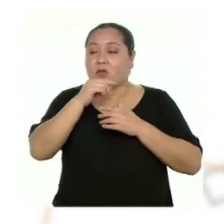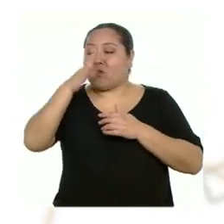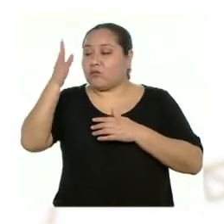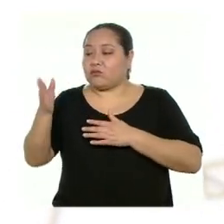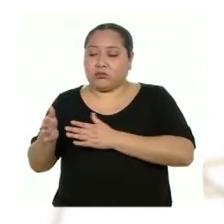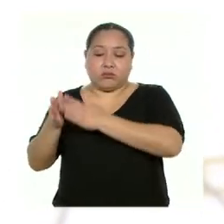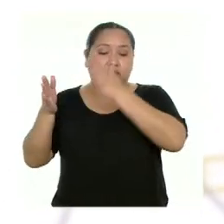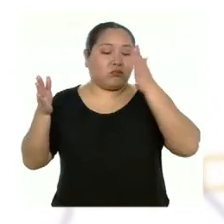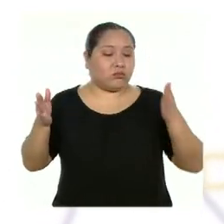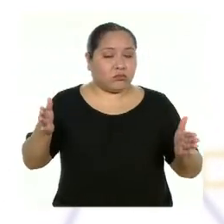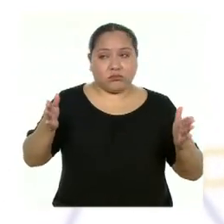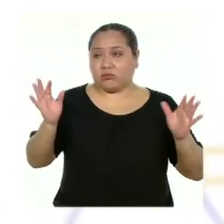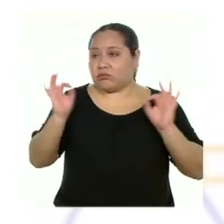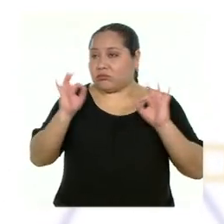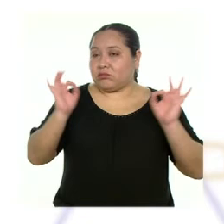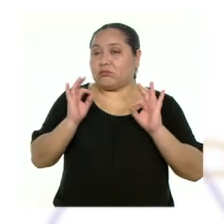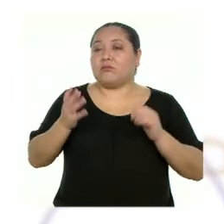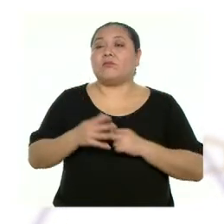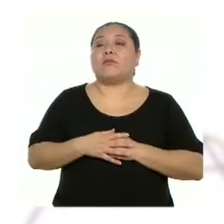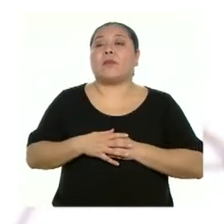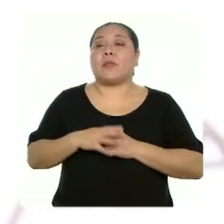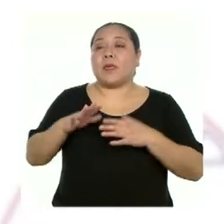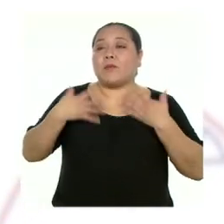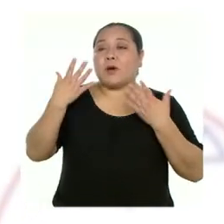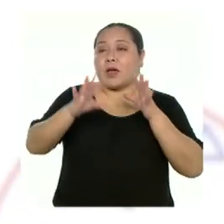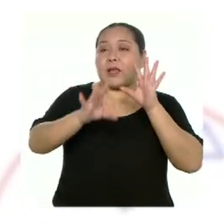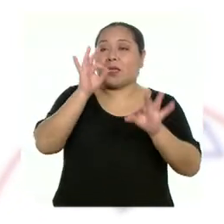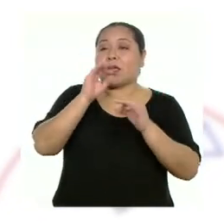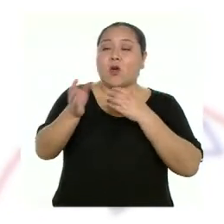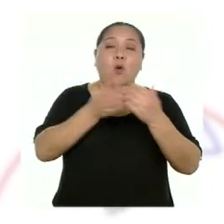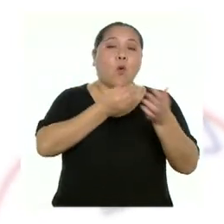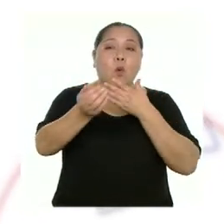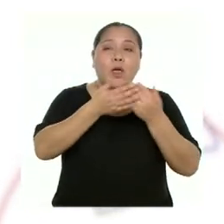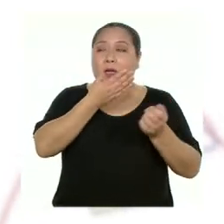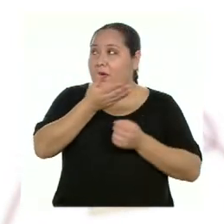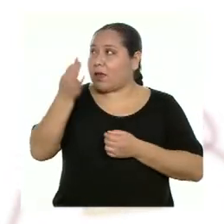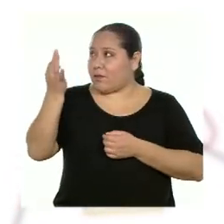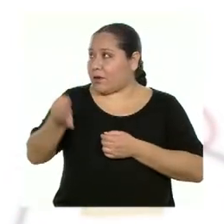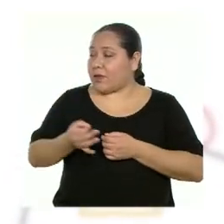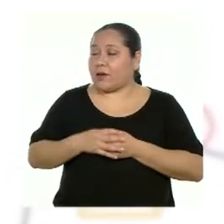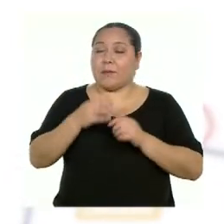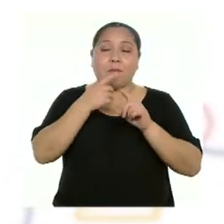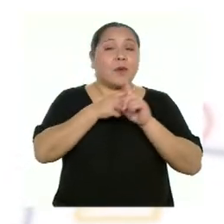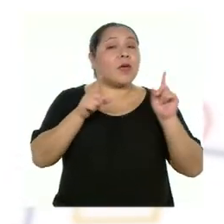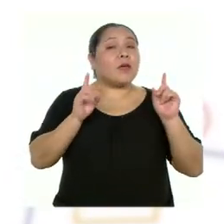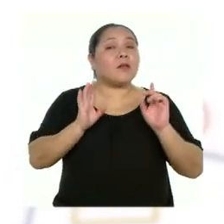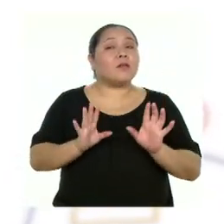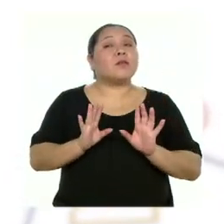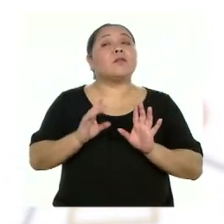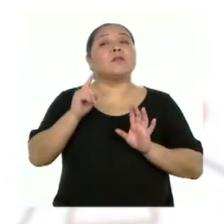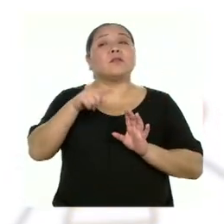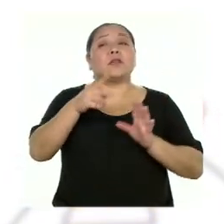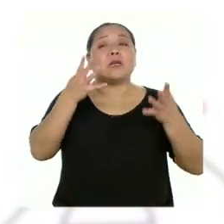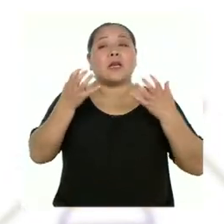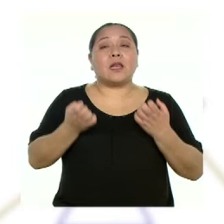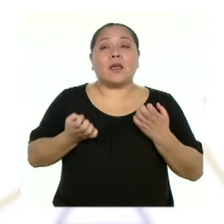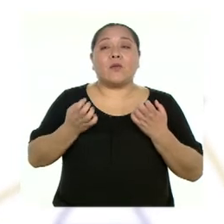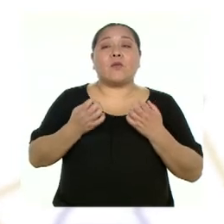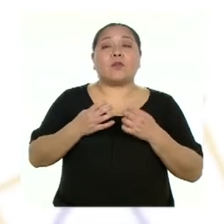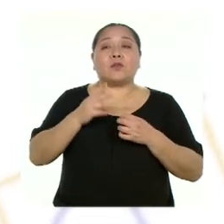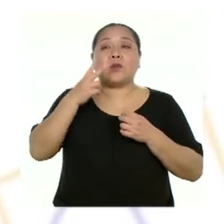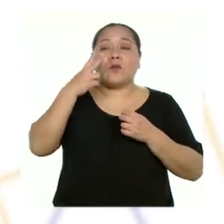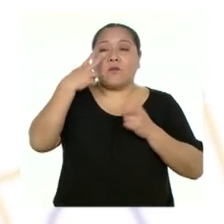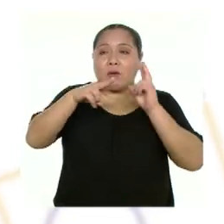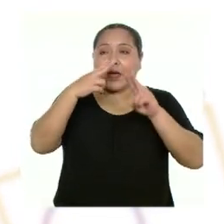extremos aislados en ningún caso, se puede elegir cualquiera de ellos, ¿no? Sin embargo, si queremos destacar el tema de